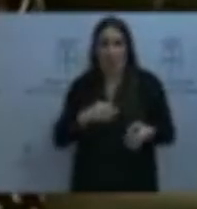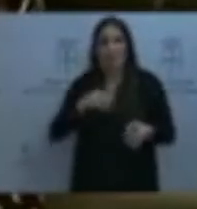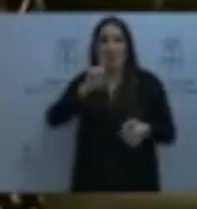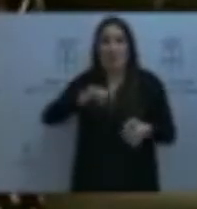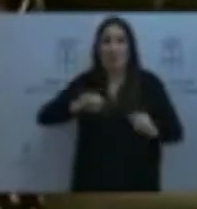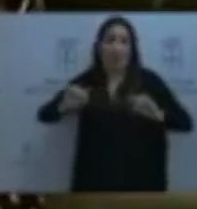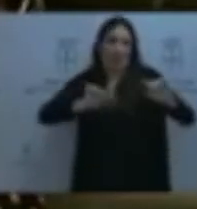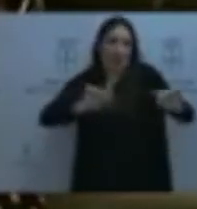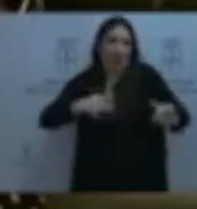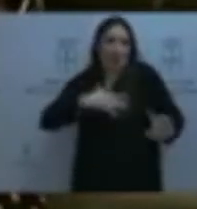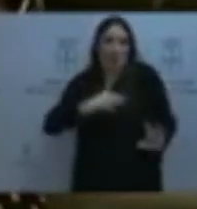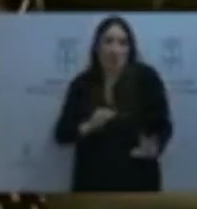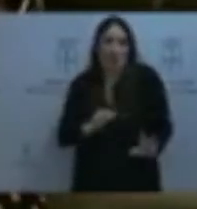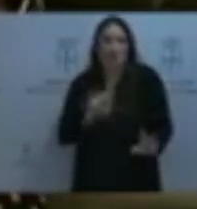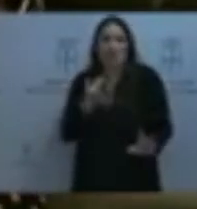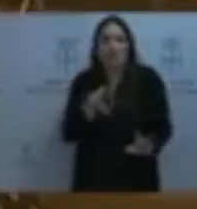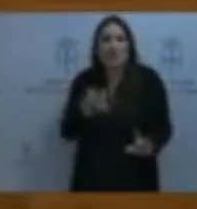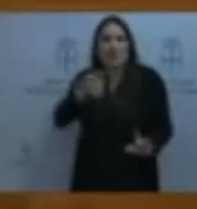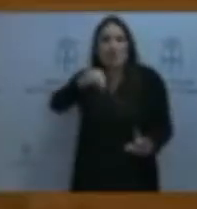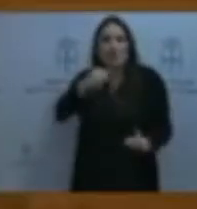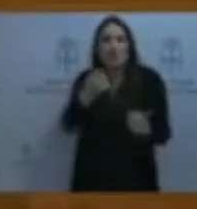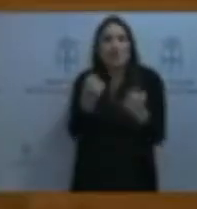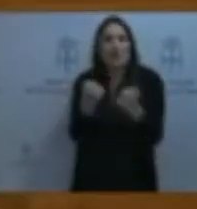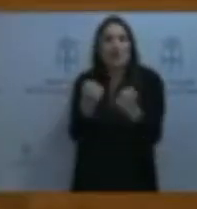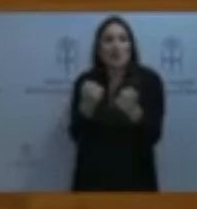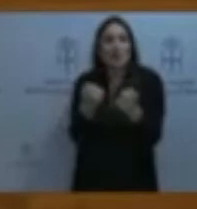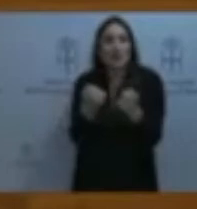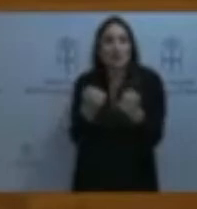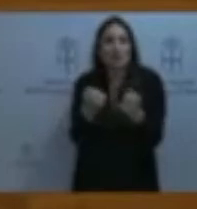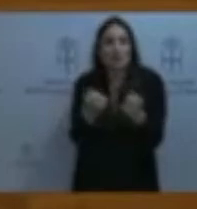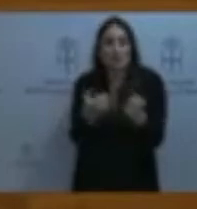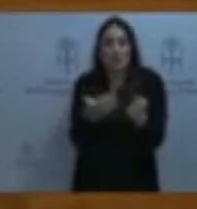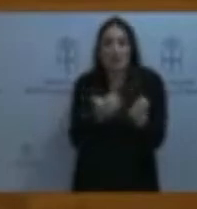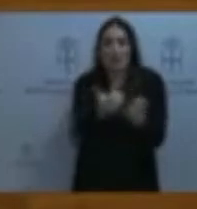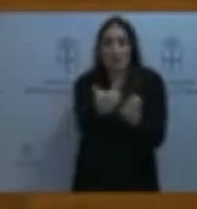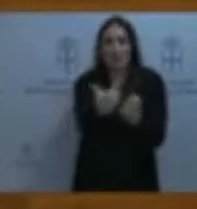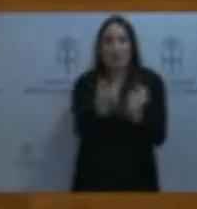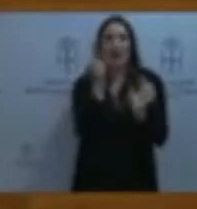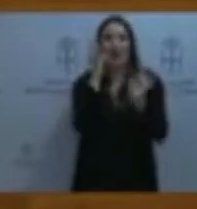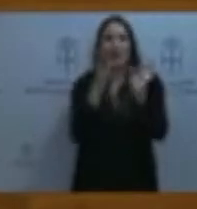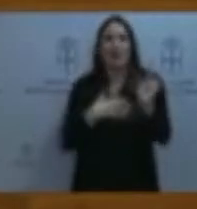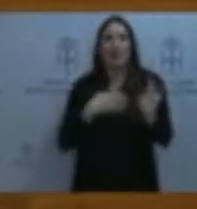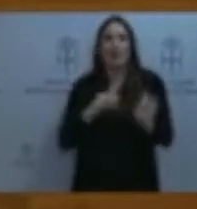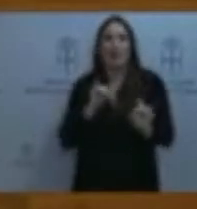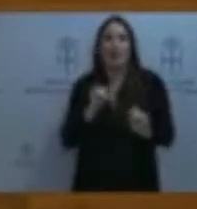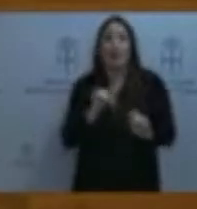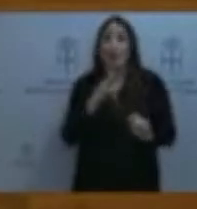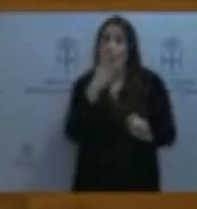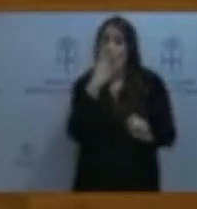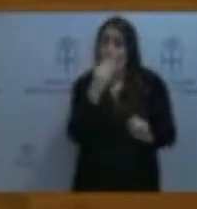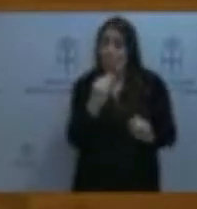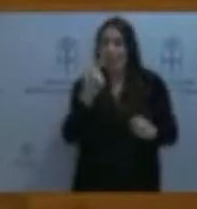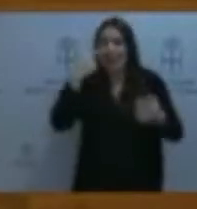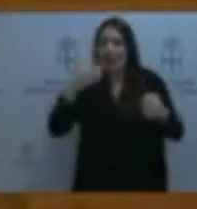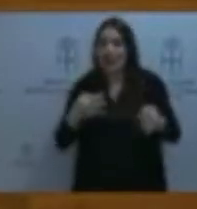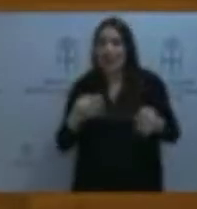decisiones. Necesitan tener un futuro de su actividad. El verdadero lobo, el lobo de las dos patas, es